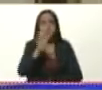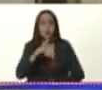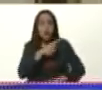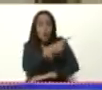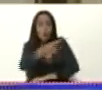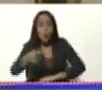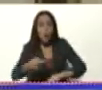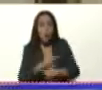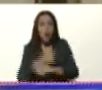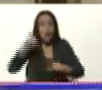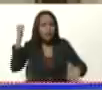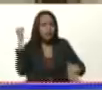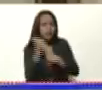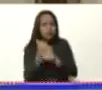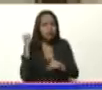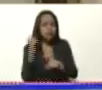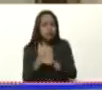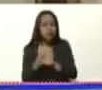Todos